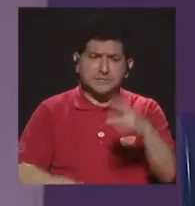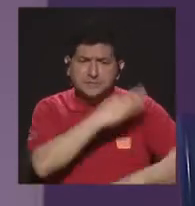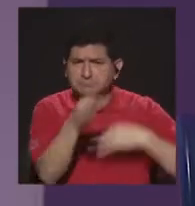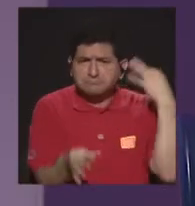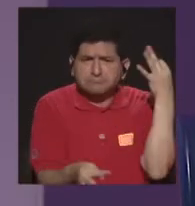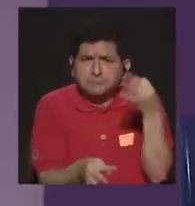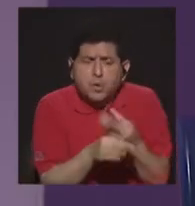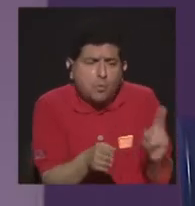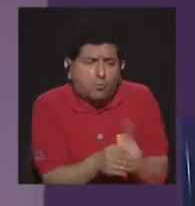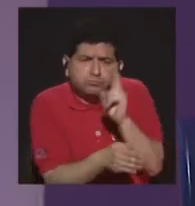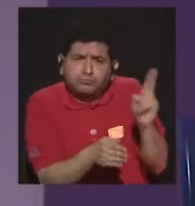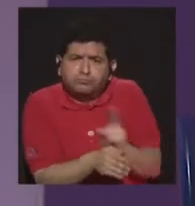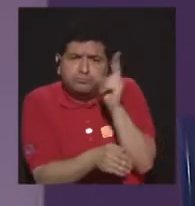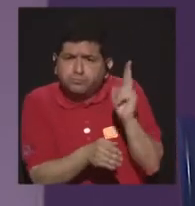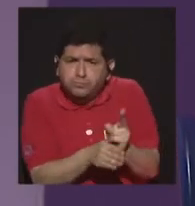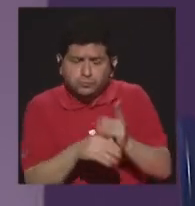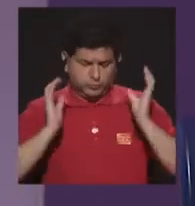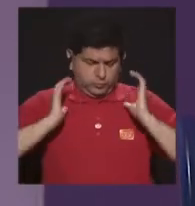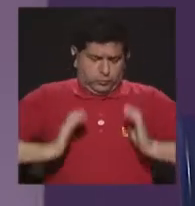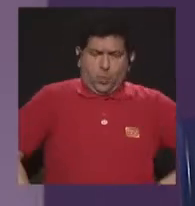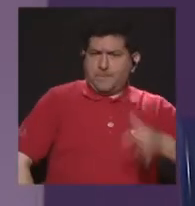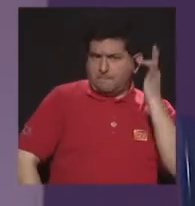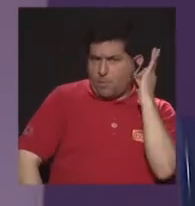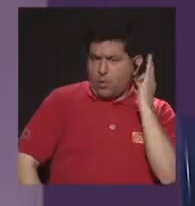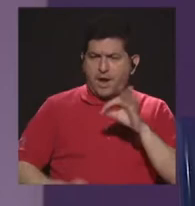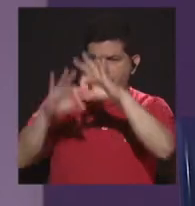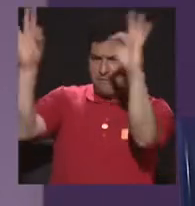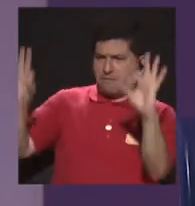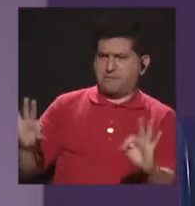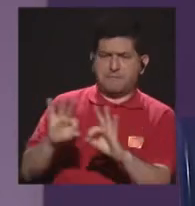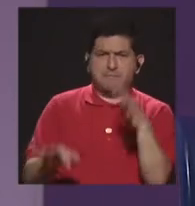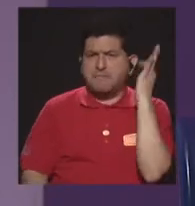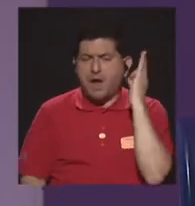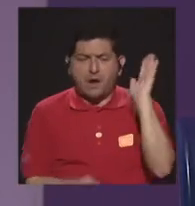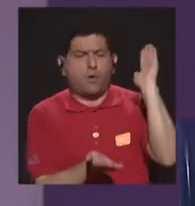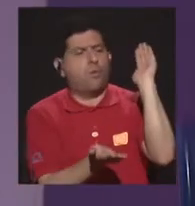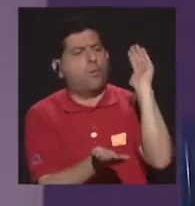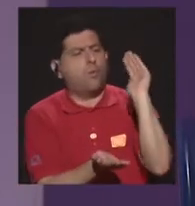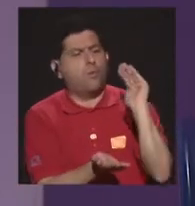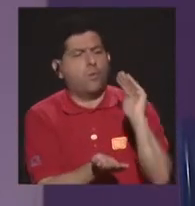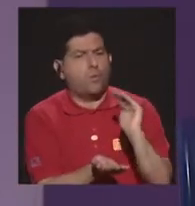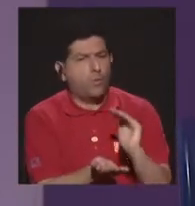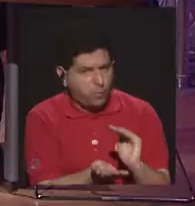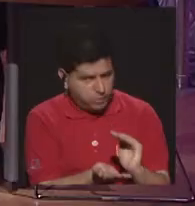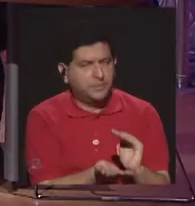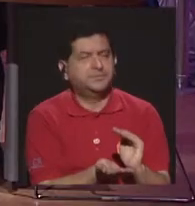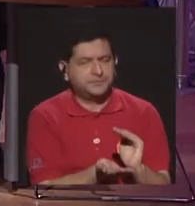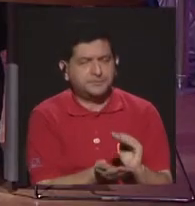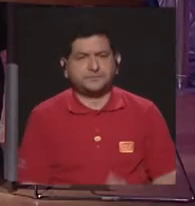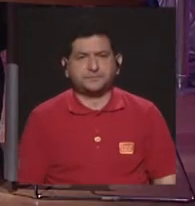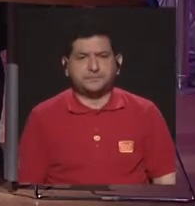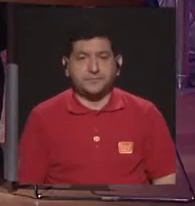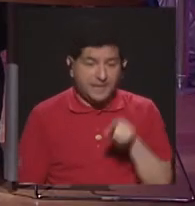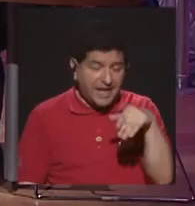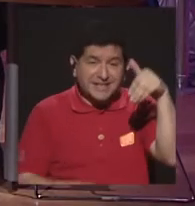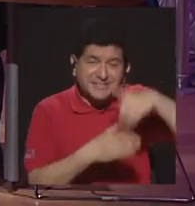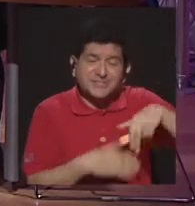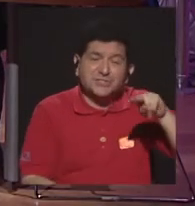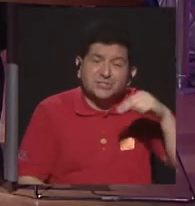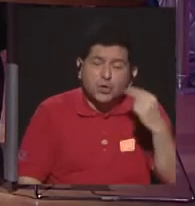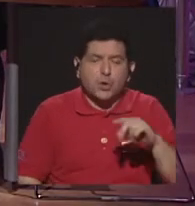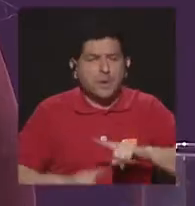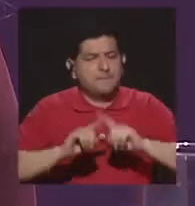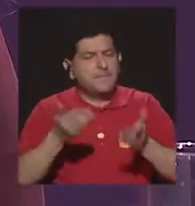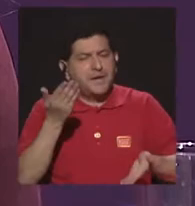tipo de uso del cuerpo de las mujeres y de la imagen de las mujeres ha disminuido considerablemente. Ok, en el marco de las noticias, quizás uh-huh.